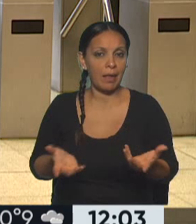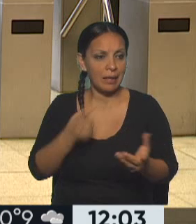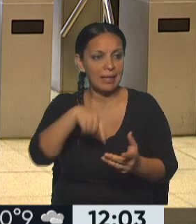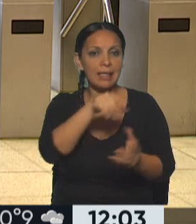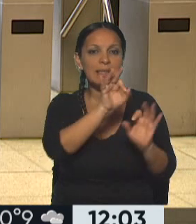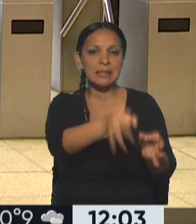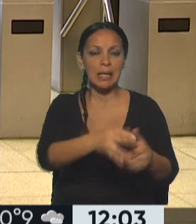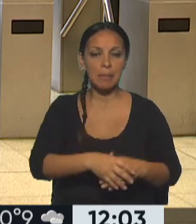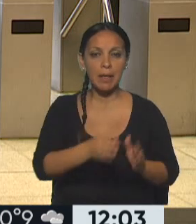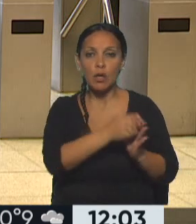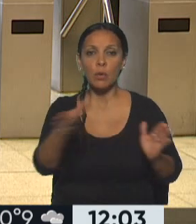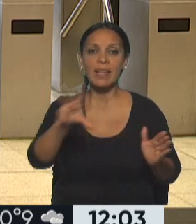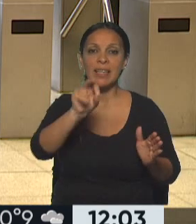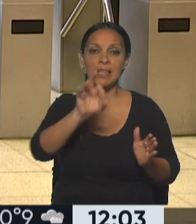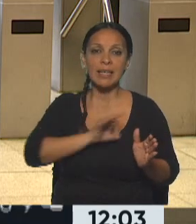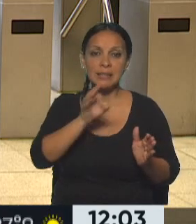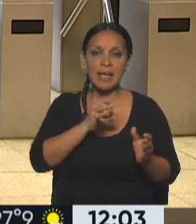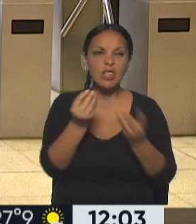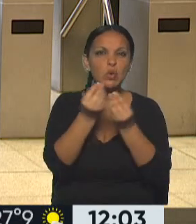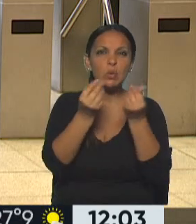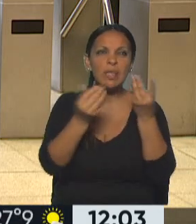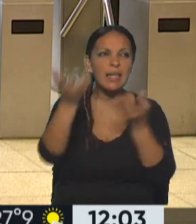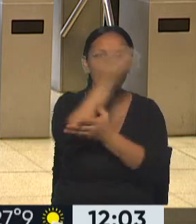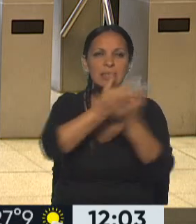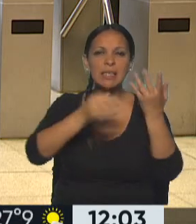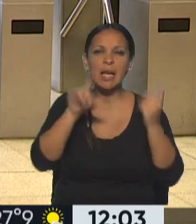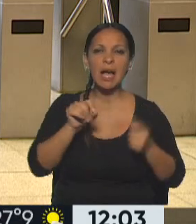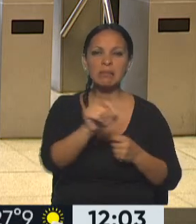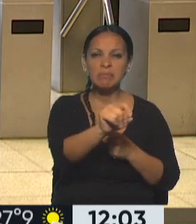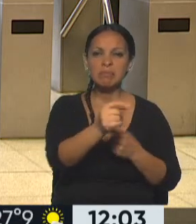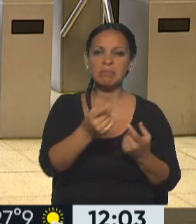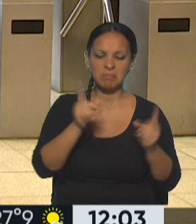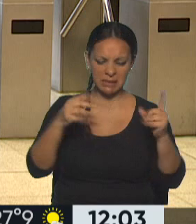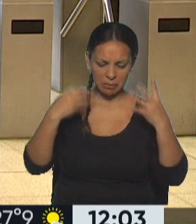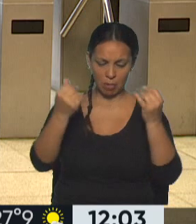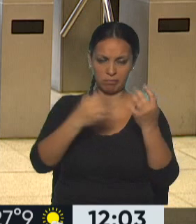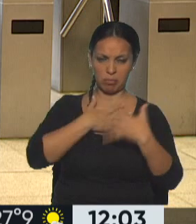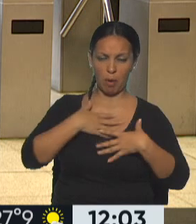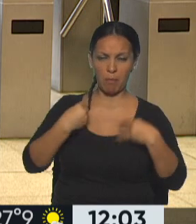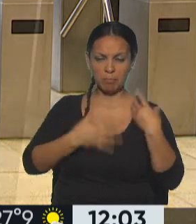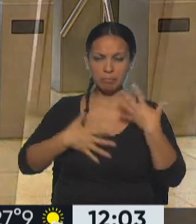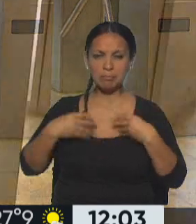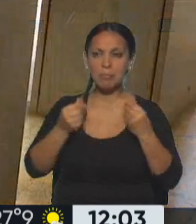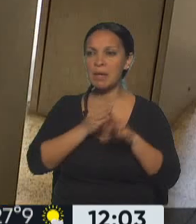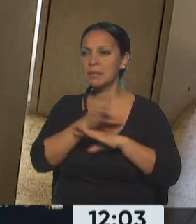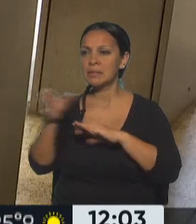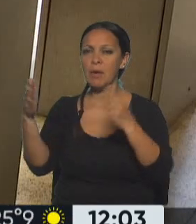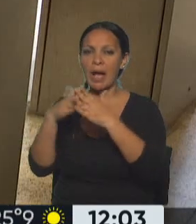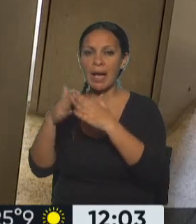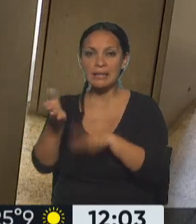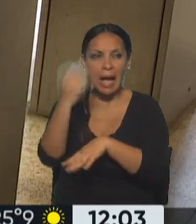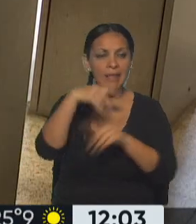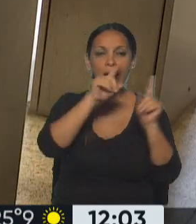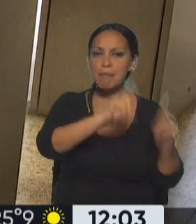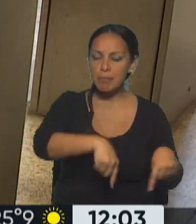estuvimos 30 años con un cancerígeno trabajando, llevando esas fibras cancerígenas a nuestras casas sin que nos avisen. Bueno,